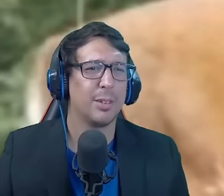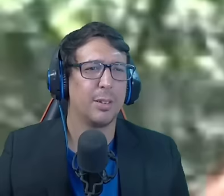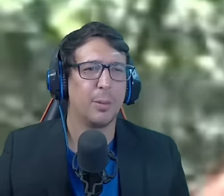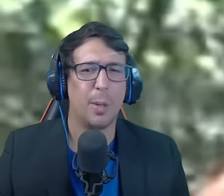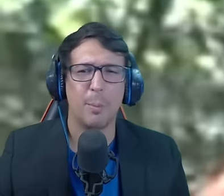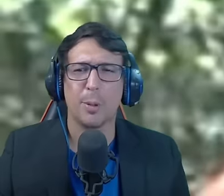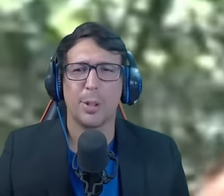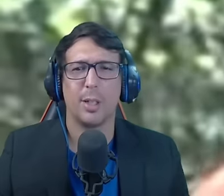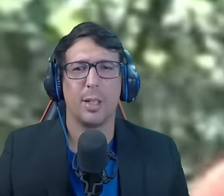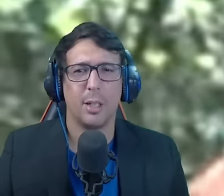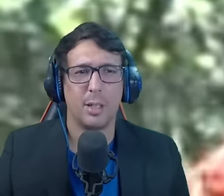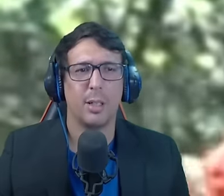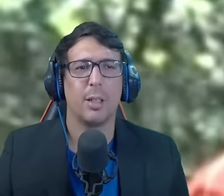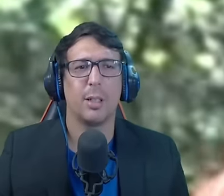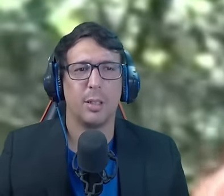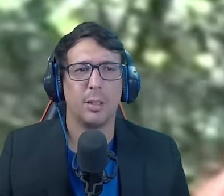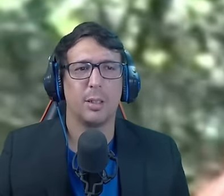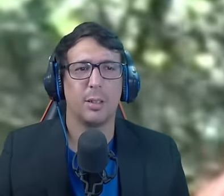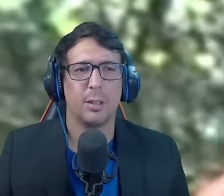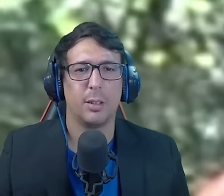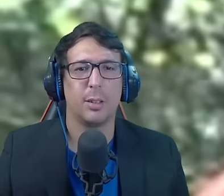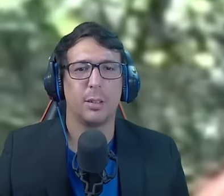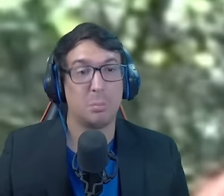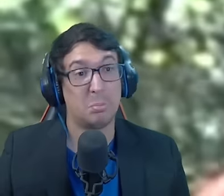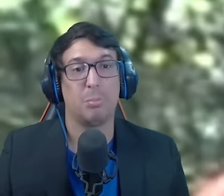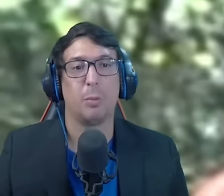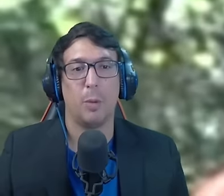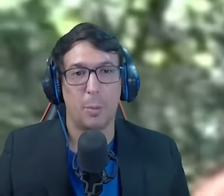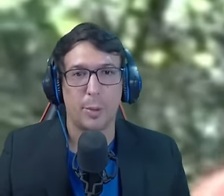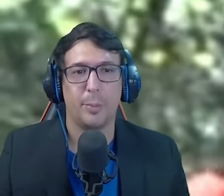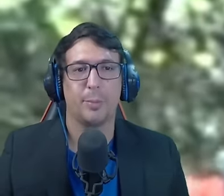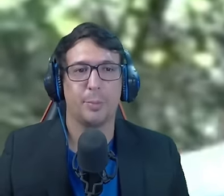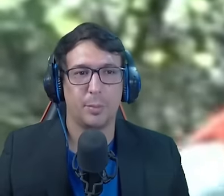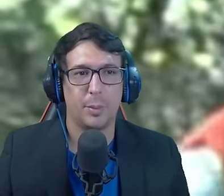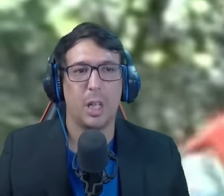huemul. Huemul. Sí. Serás un animal típico de acá, huemul.